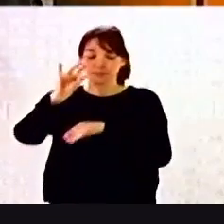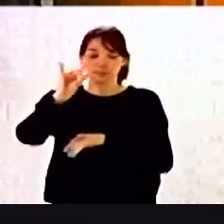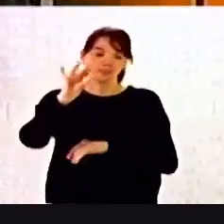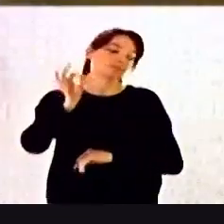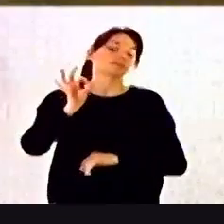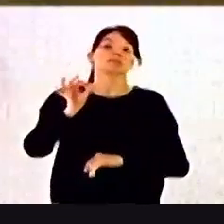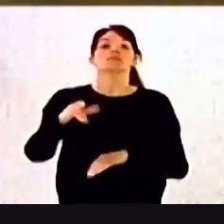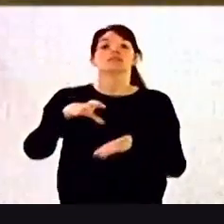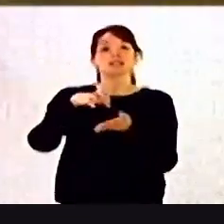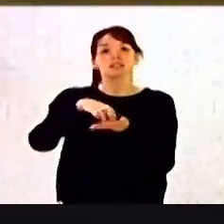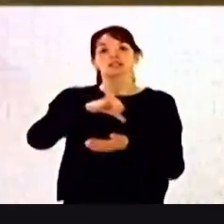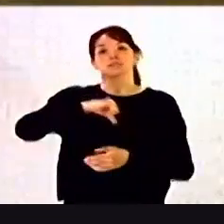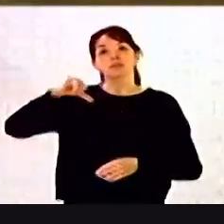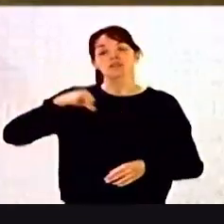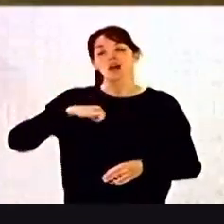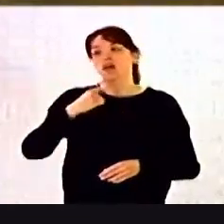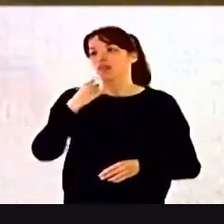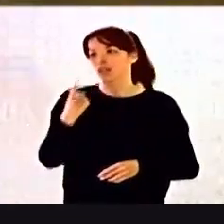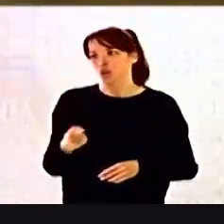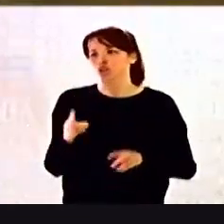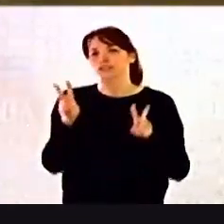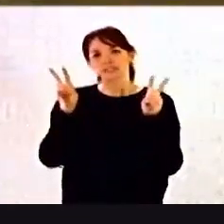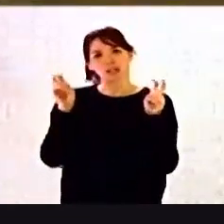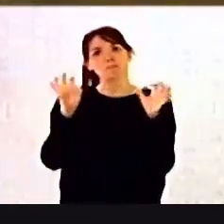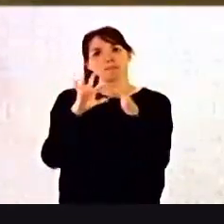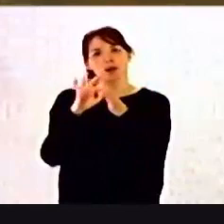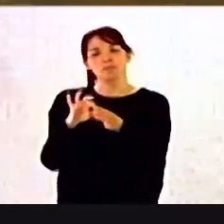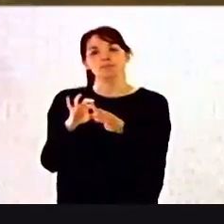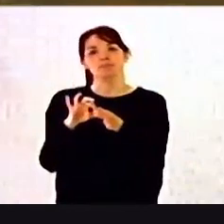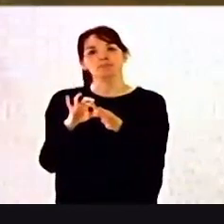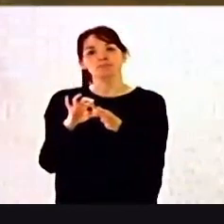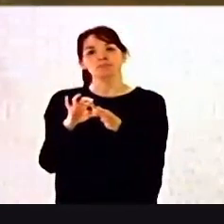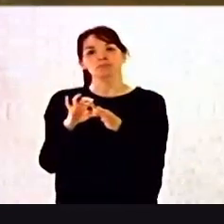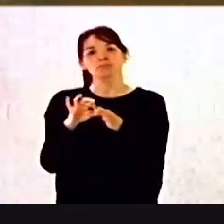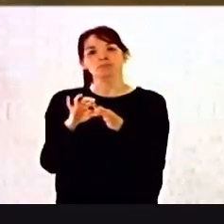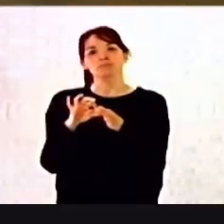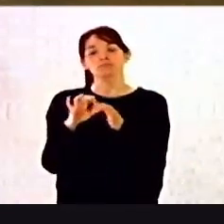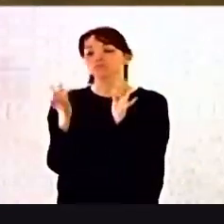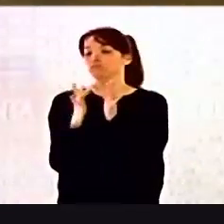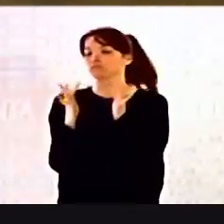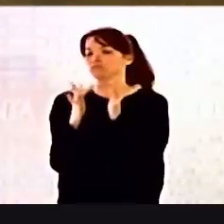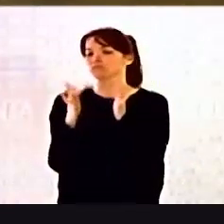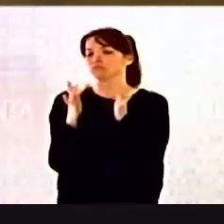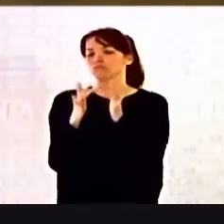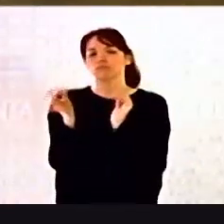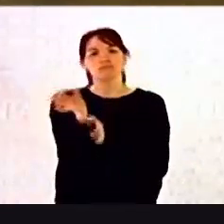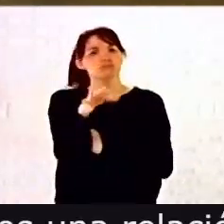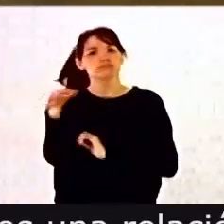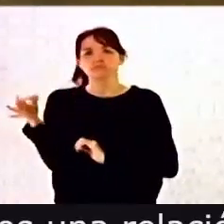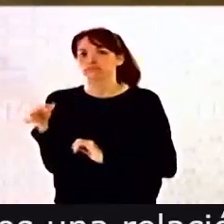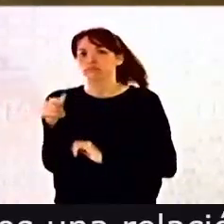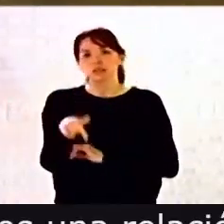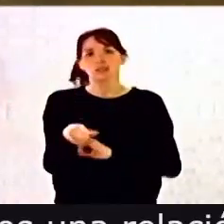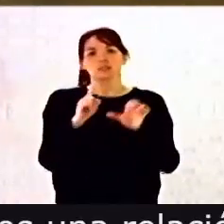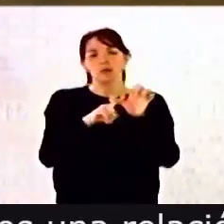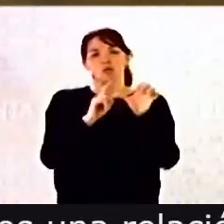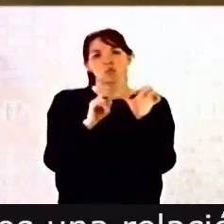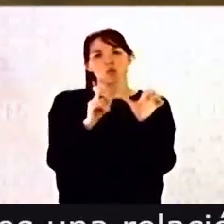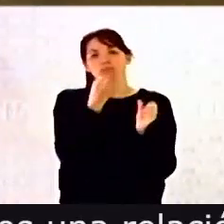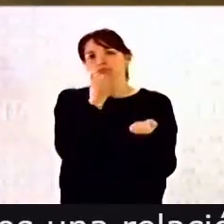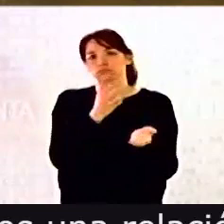las clínicas privadas. Le digo con respecto a las clínicas privadas, tenemos una relación magnífica con las clínicas privadas de Extremadura.